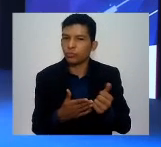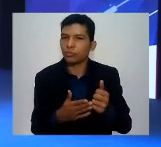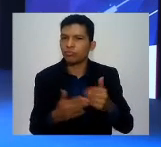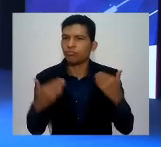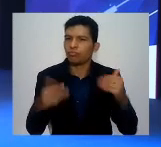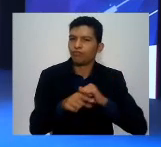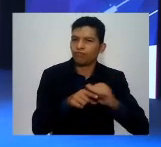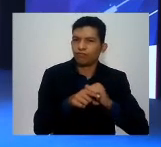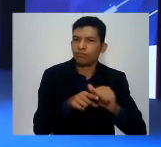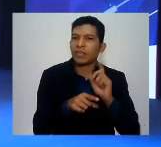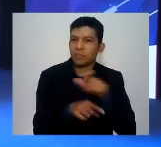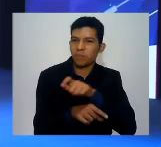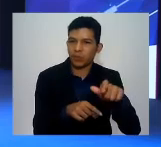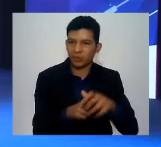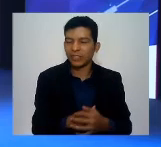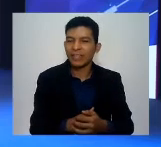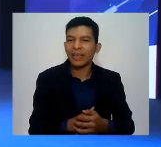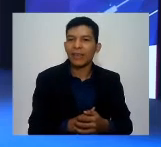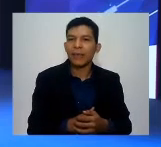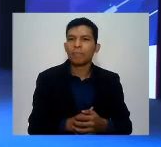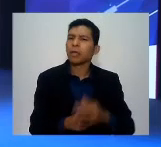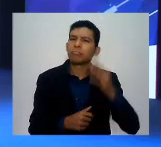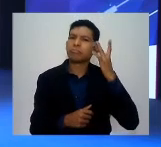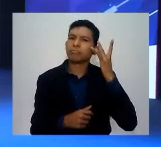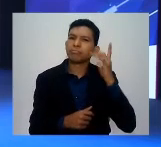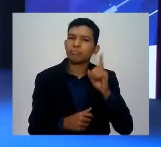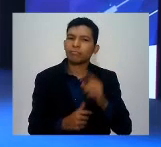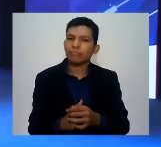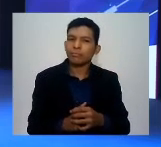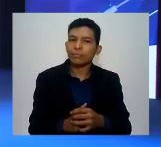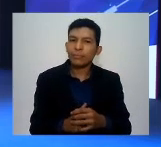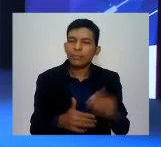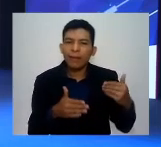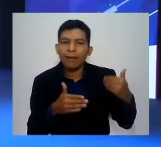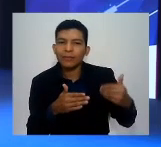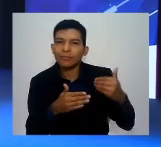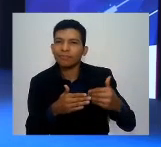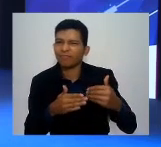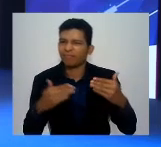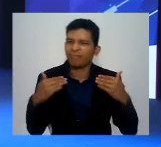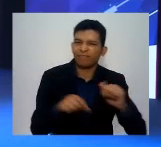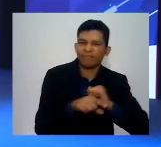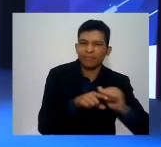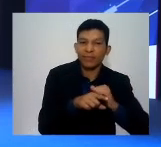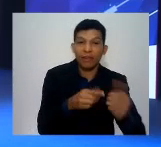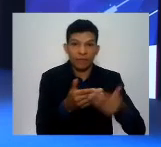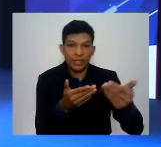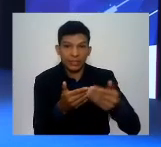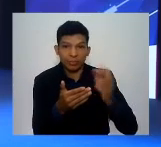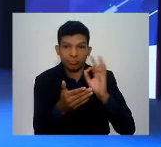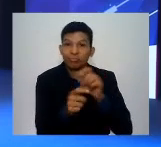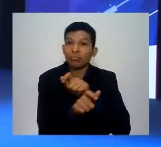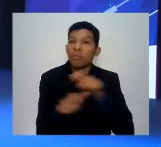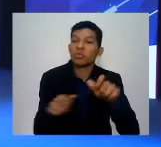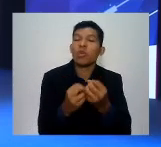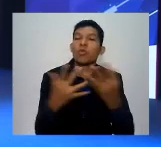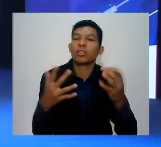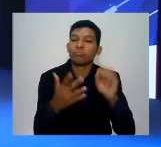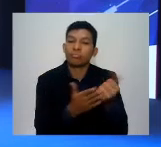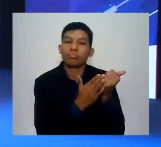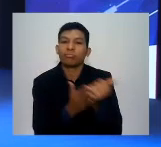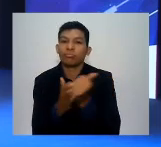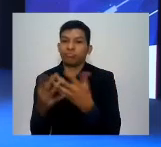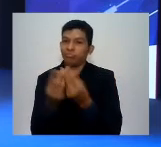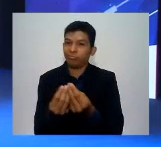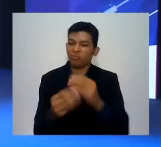para poder mostrar al atleta cuándo partir. Y además de eso era controlable desde un celular. Entonces digamos